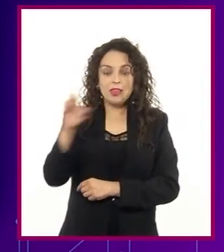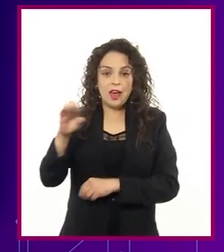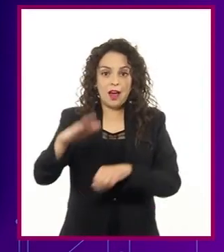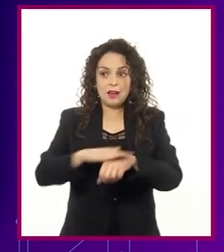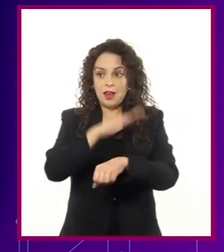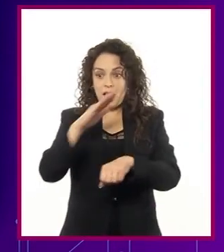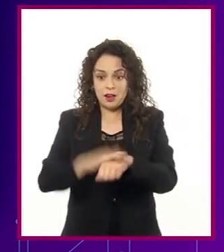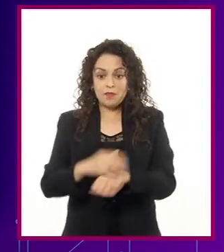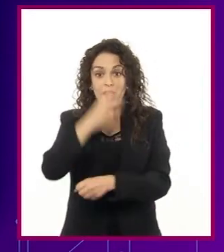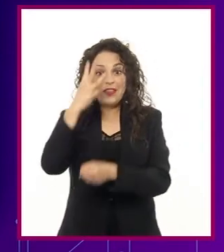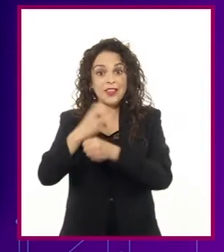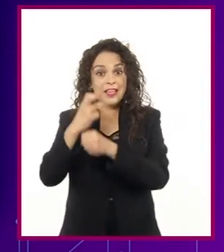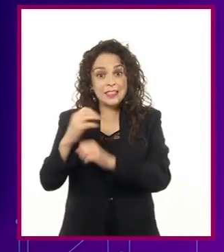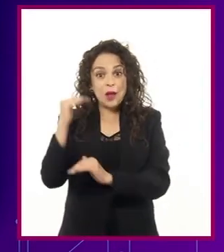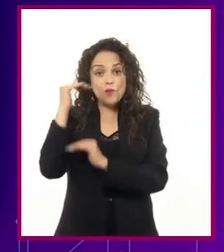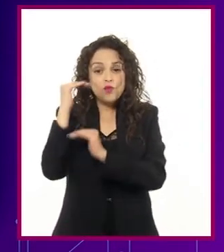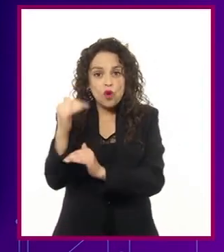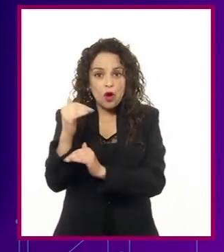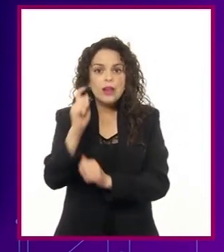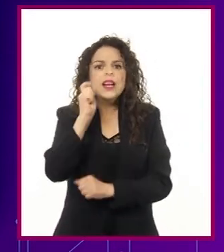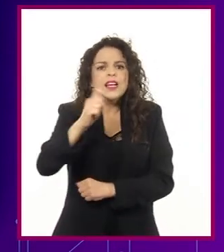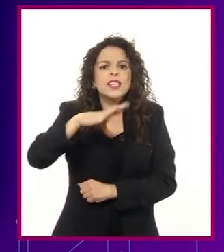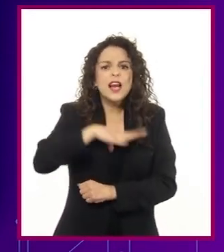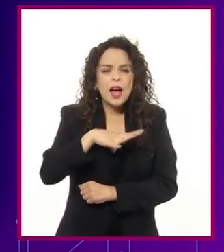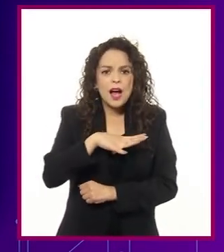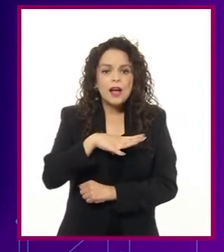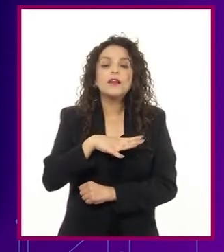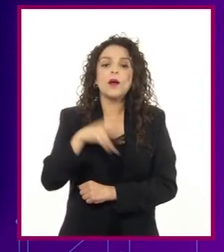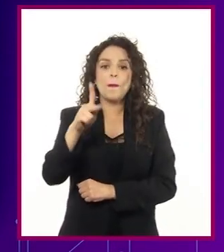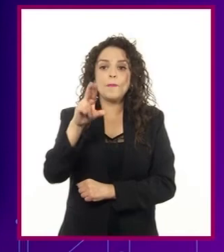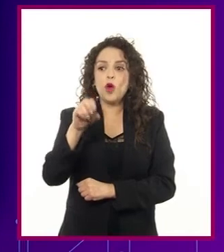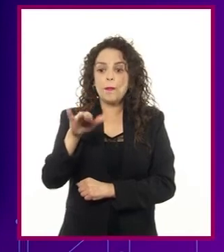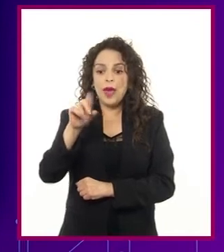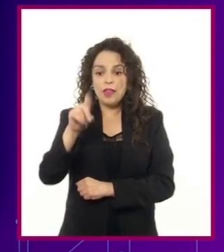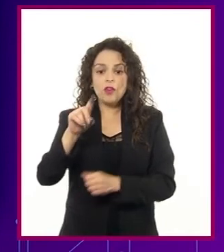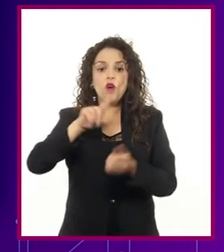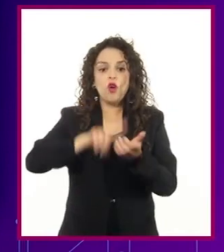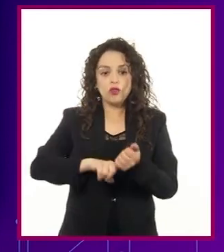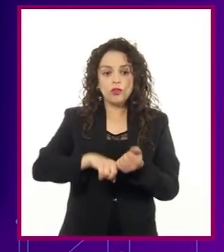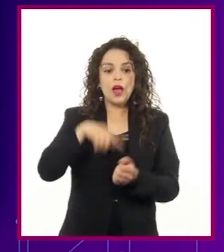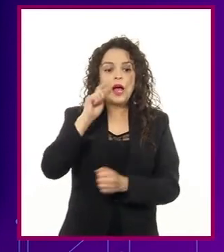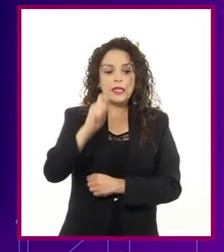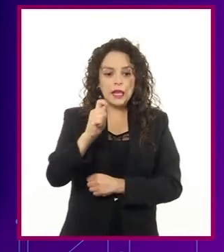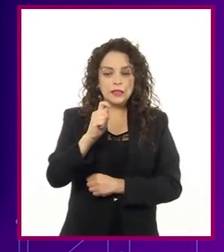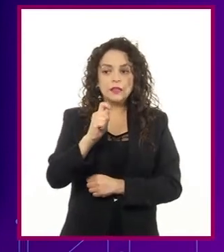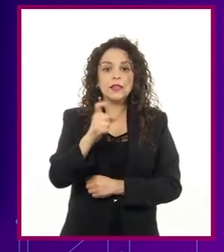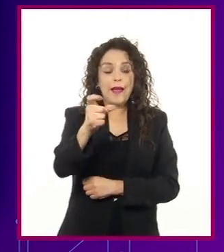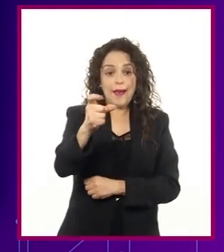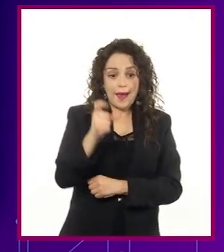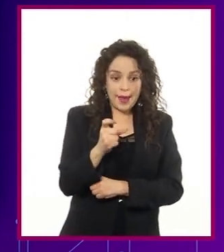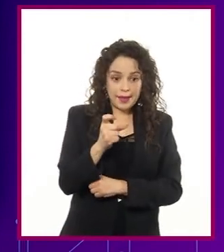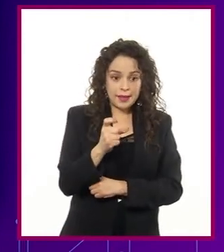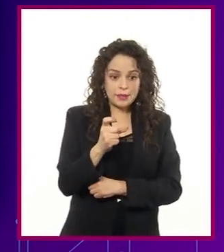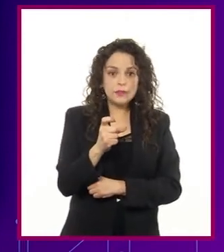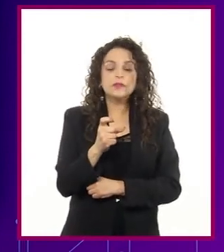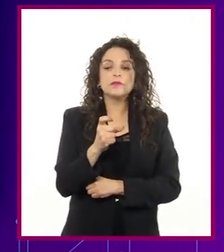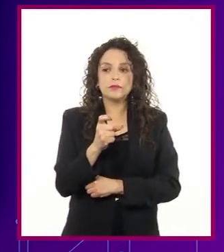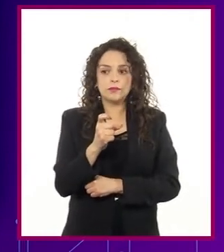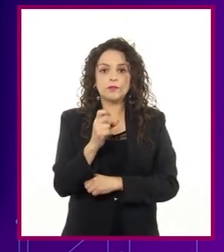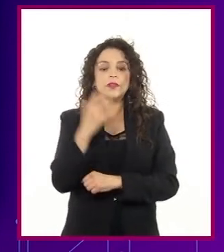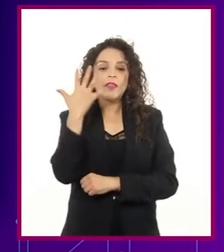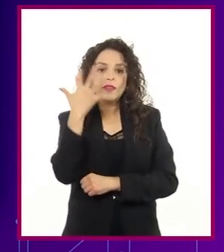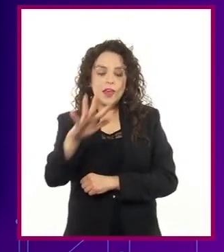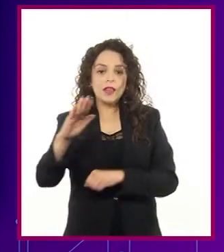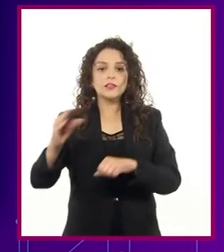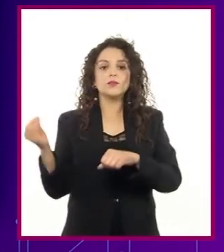3, se tiene que el promedio es igual al cociente de la suma de 10 más 10